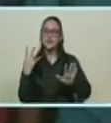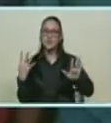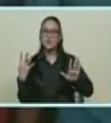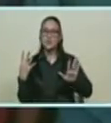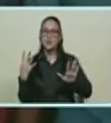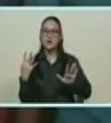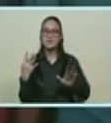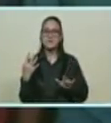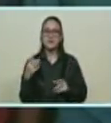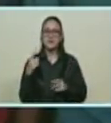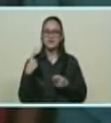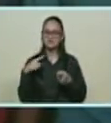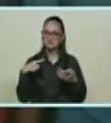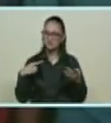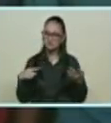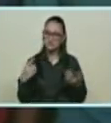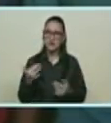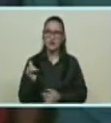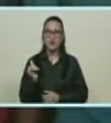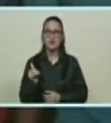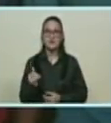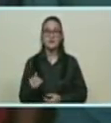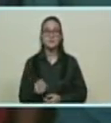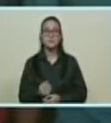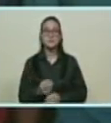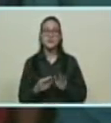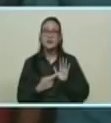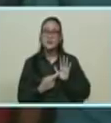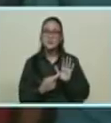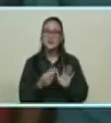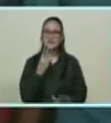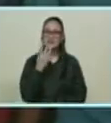1.849 instrumentos hemos entregado, que representan